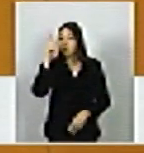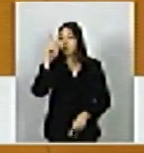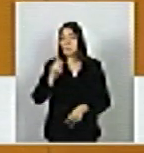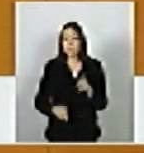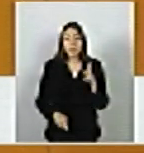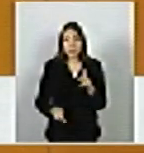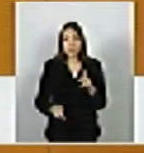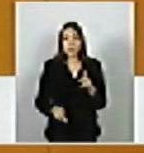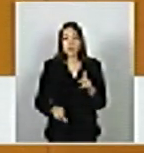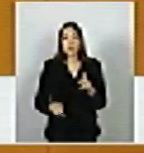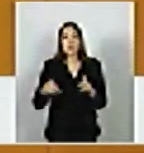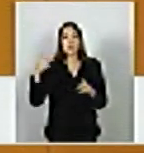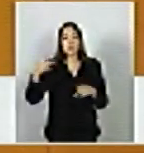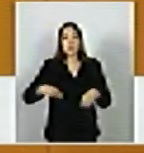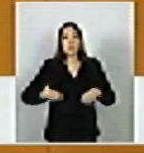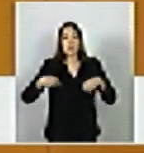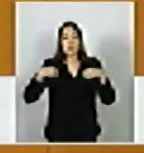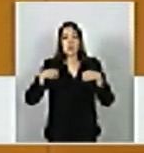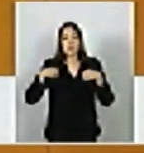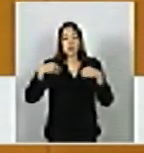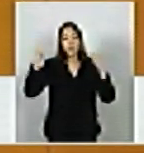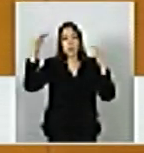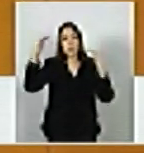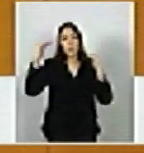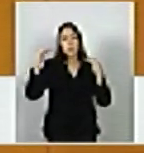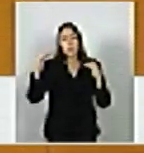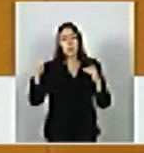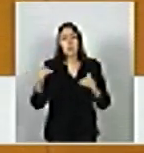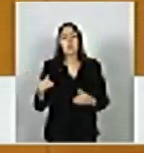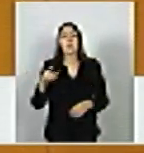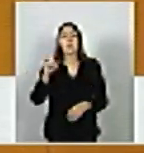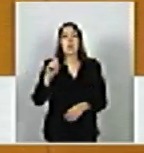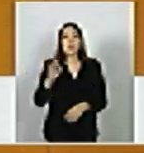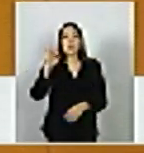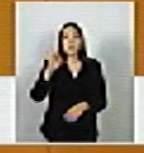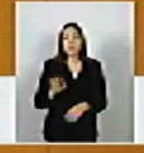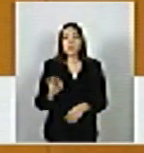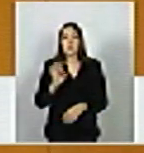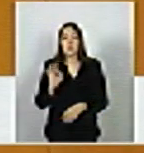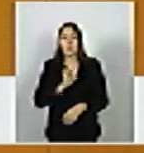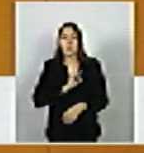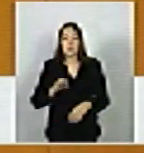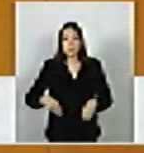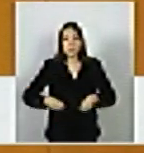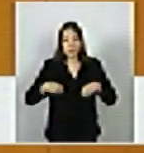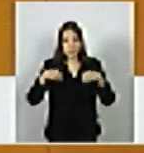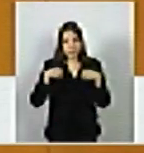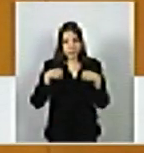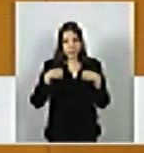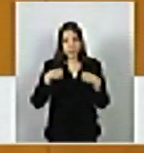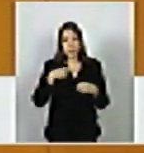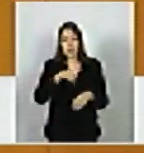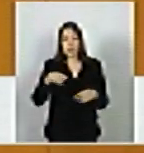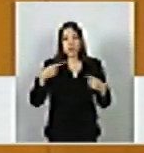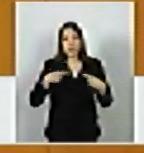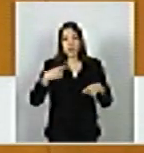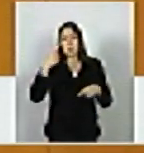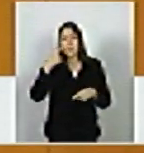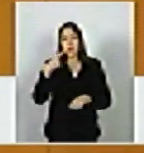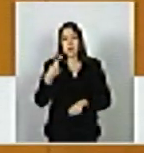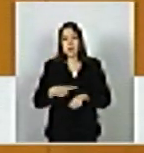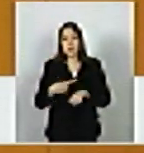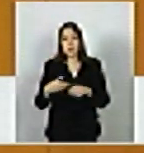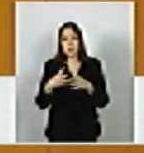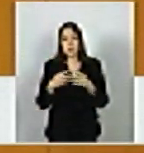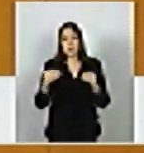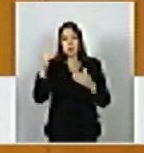de vida reduce al 20%. Es decir, las posibilidades de los pacientes de superar la enfermedad